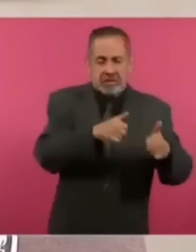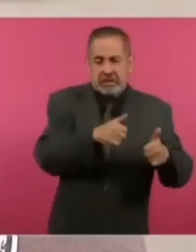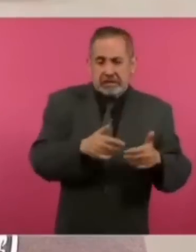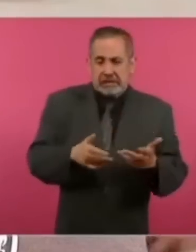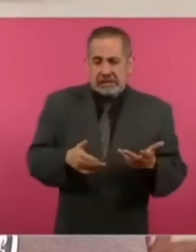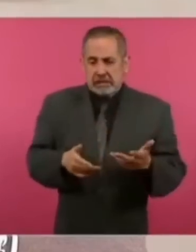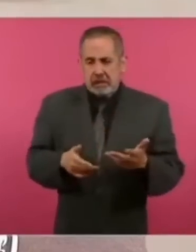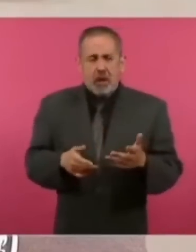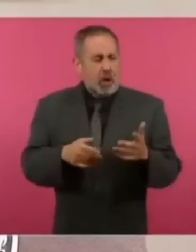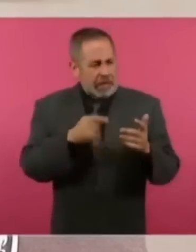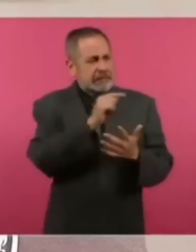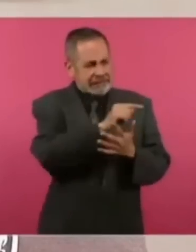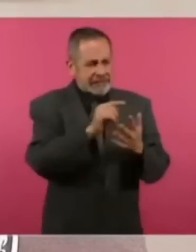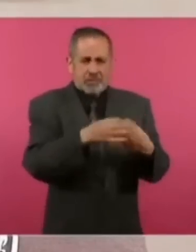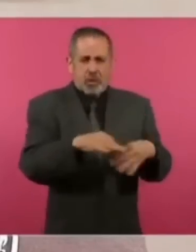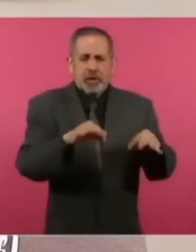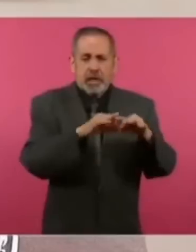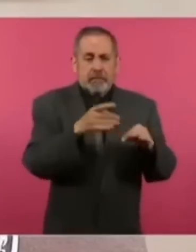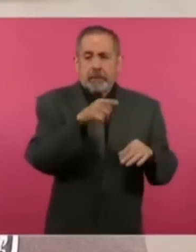que son importantes